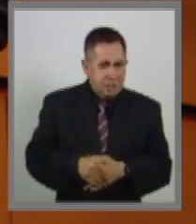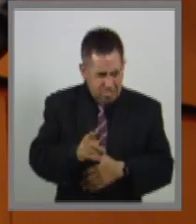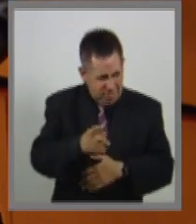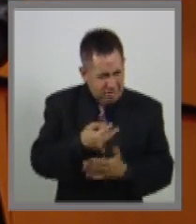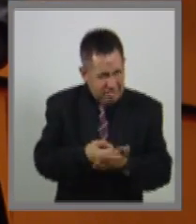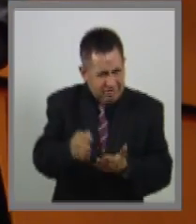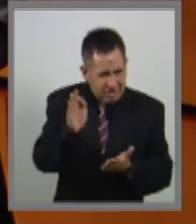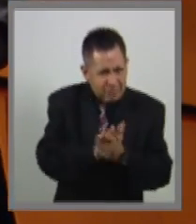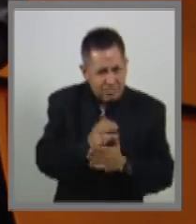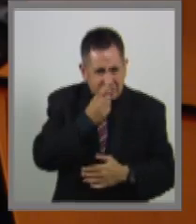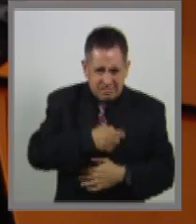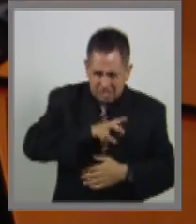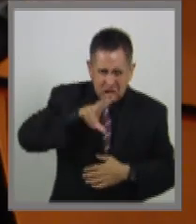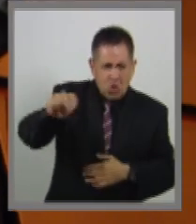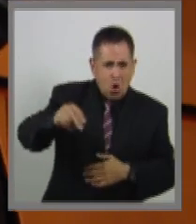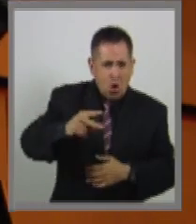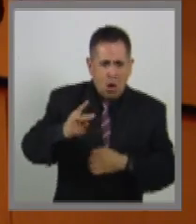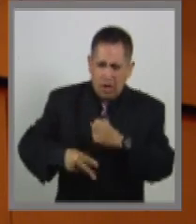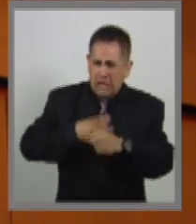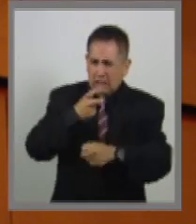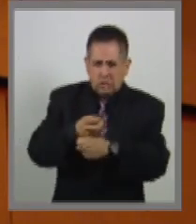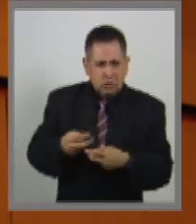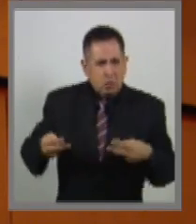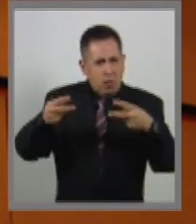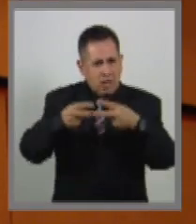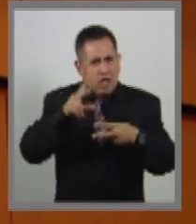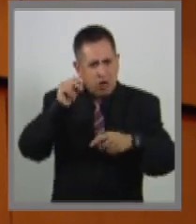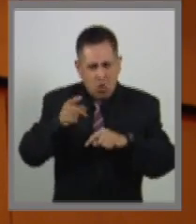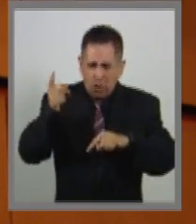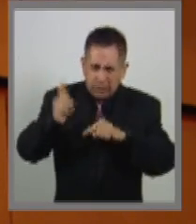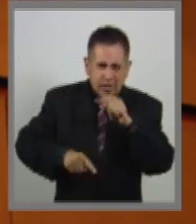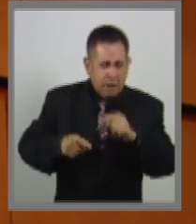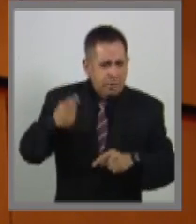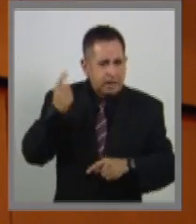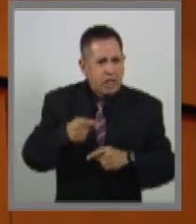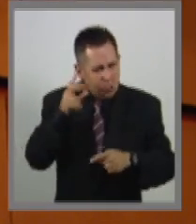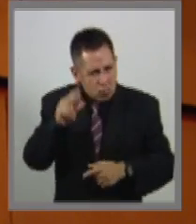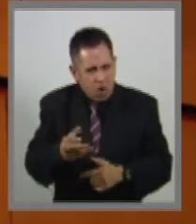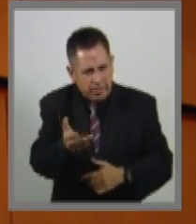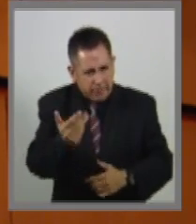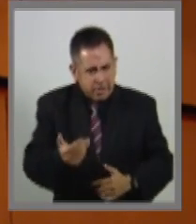Anímense a decirle que no a la segunda vuelta y a la revocación de mandato.